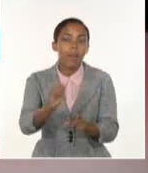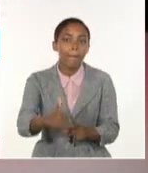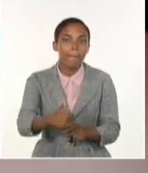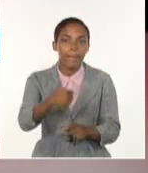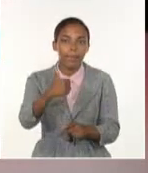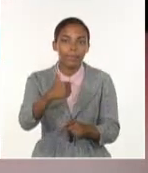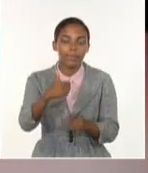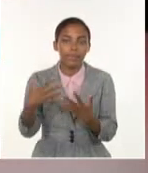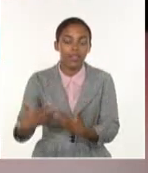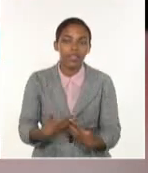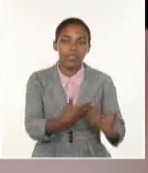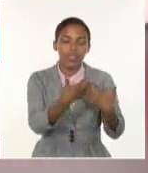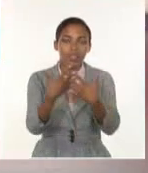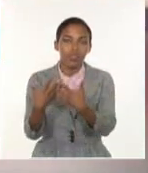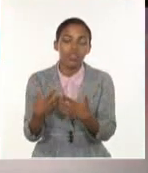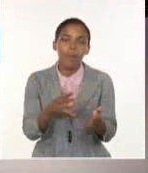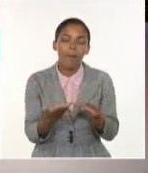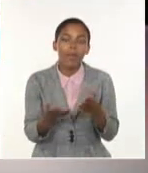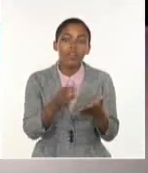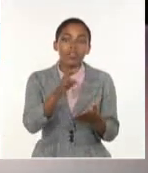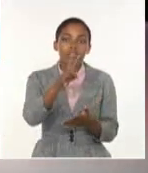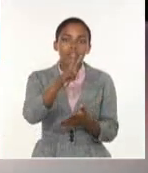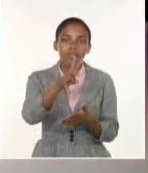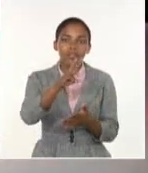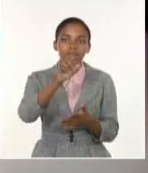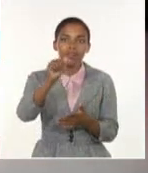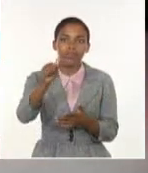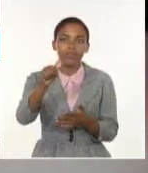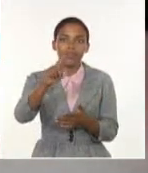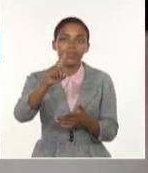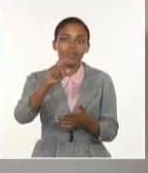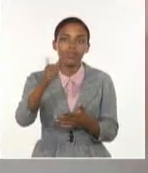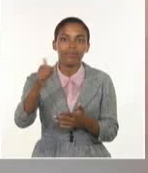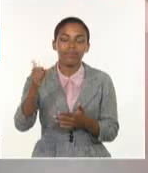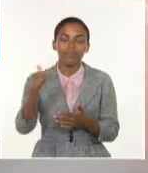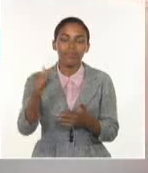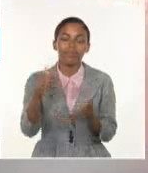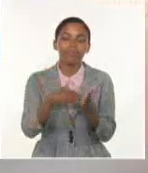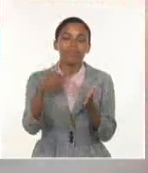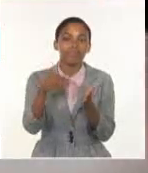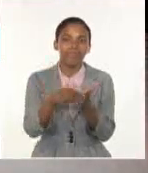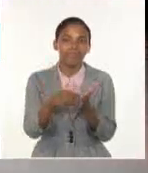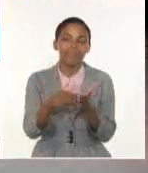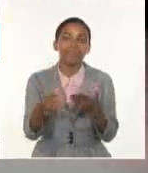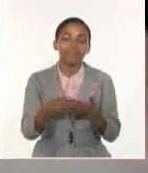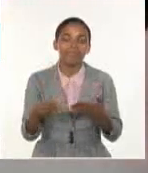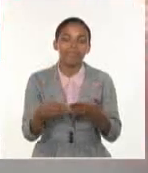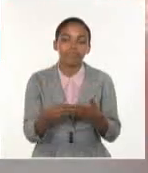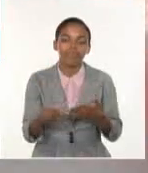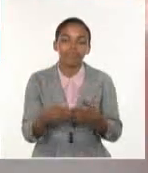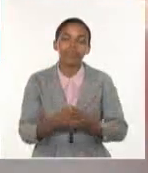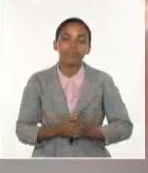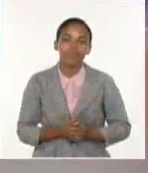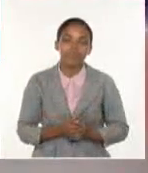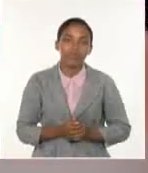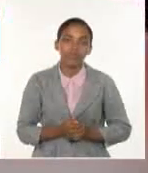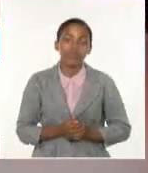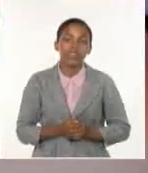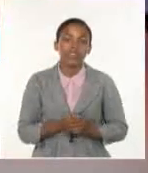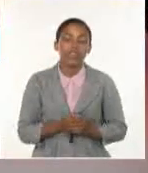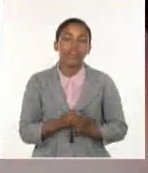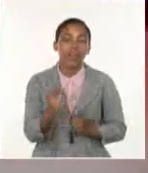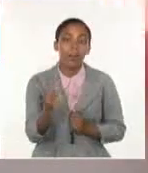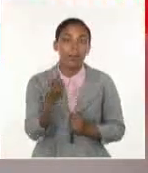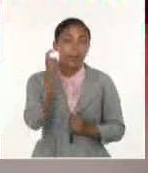que 310 millones de dólares en julio. Se convertirá en la primera mujer afrodescendiente con raíces asiáticas en encabezar